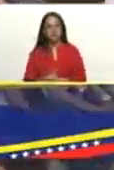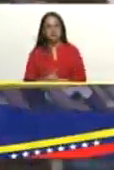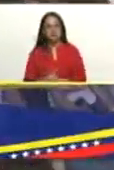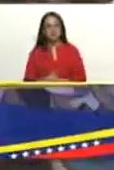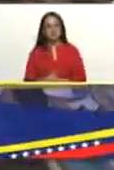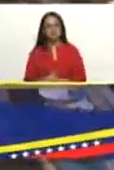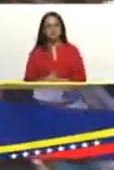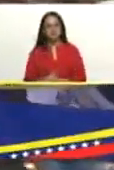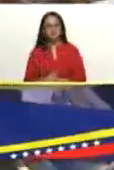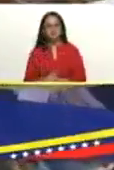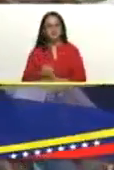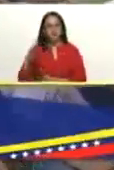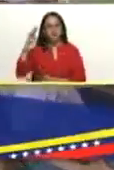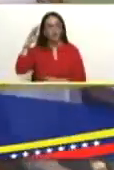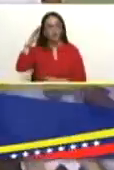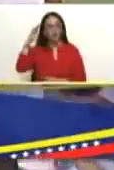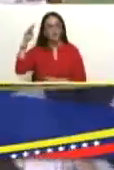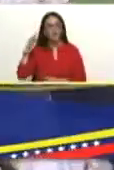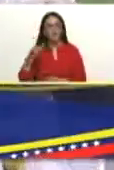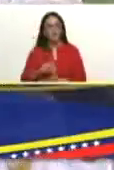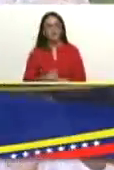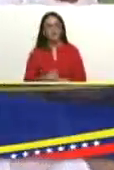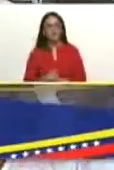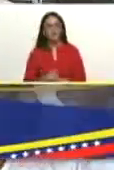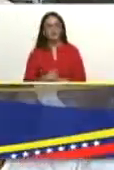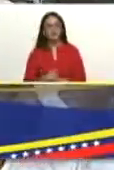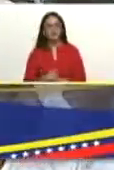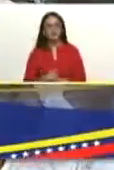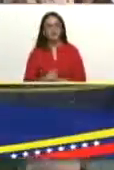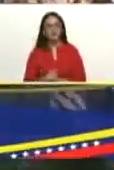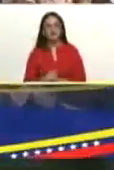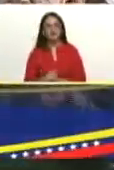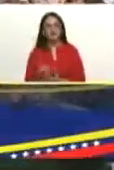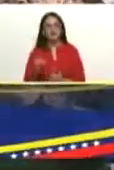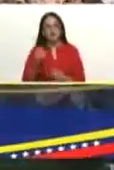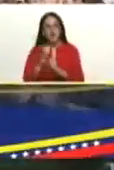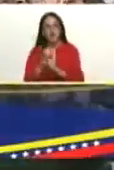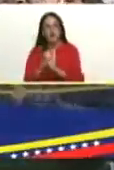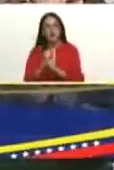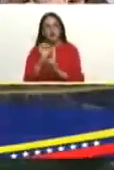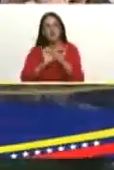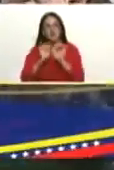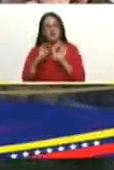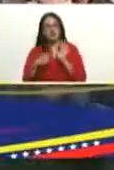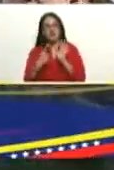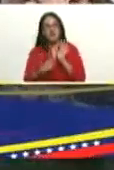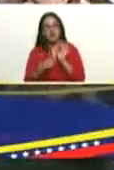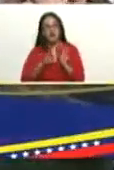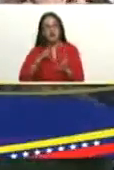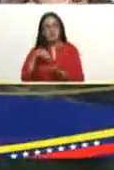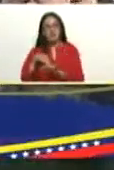El comandante Hernández Lares, comandante de la Zona Operativa de Defensa Integral Miranda.